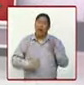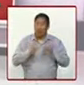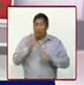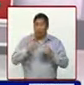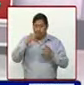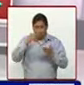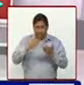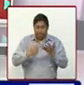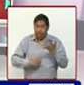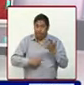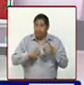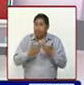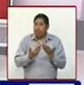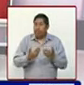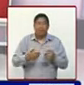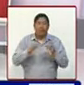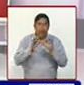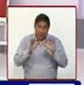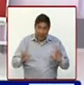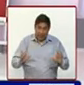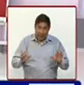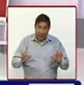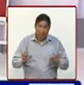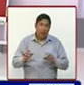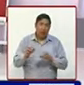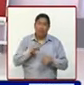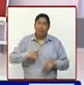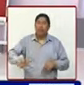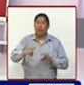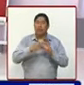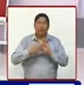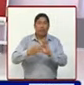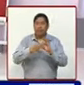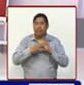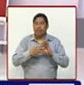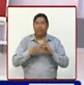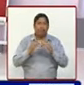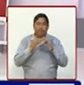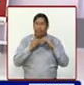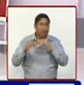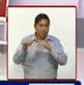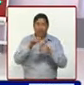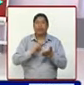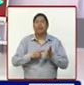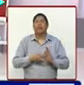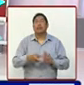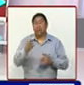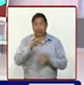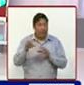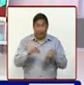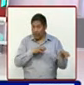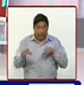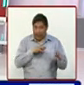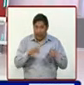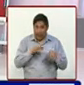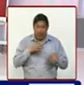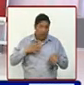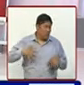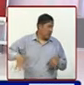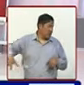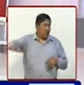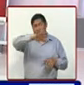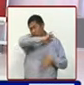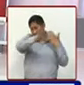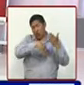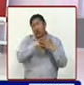son las características del censo? Universalidad, homogeneidad y simultaneidad. ¿Qué quiere decir esto? Que se hace de manera simultánea